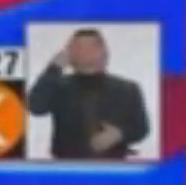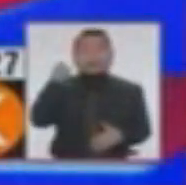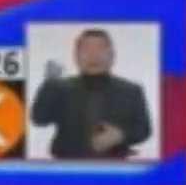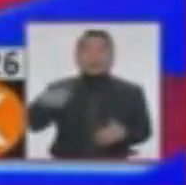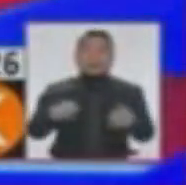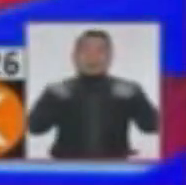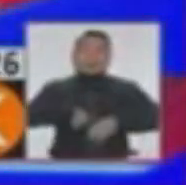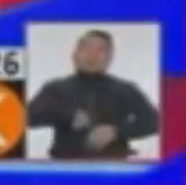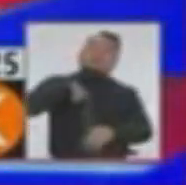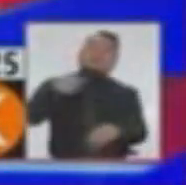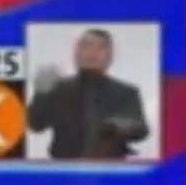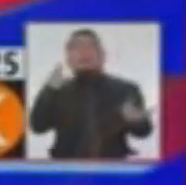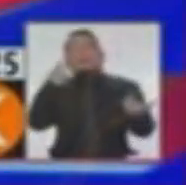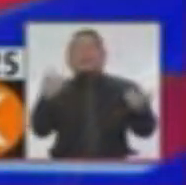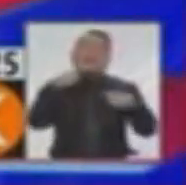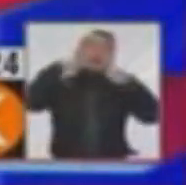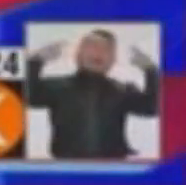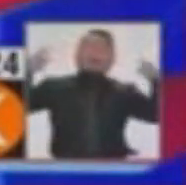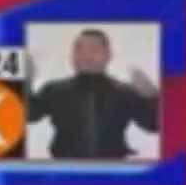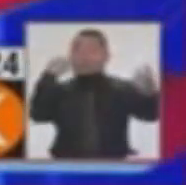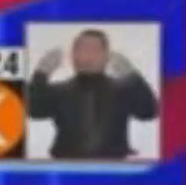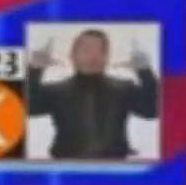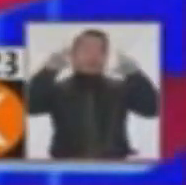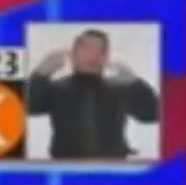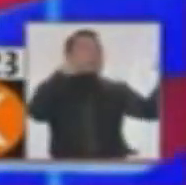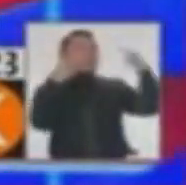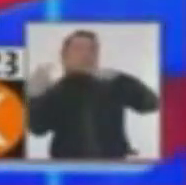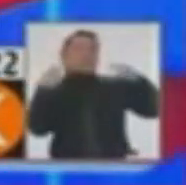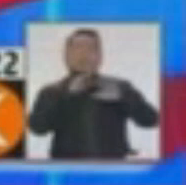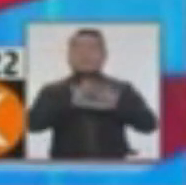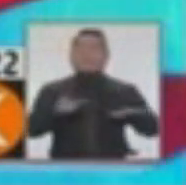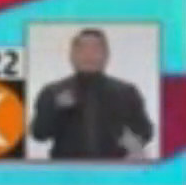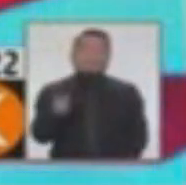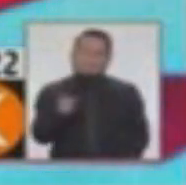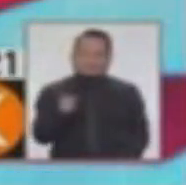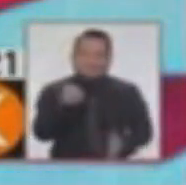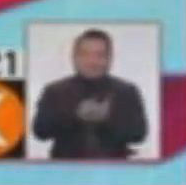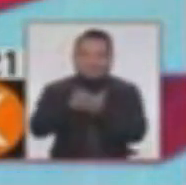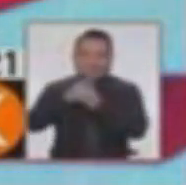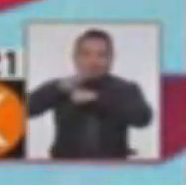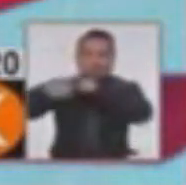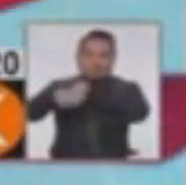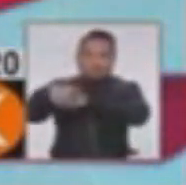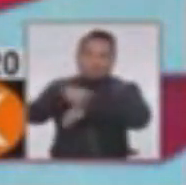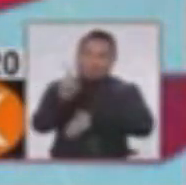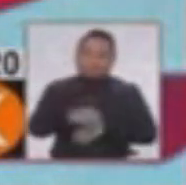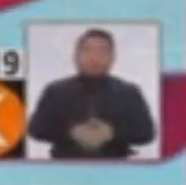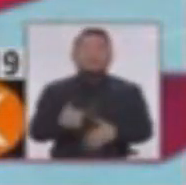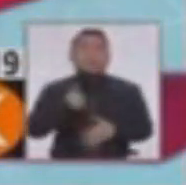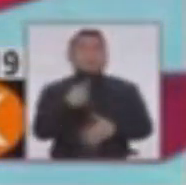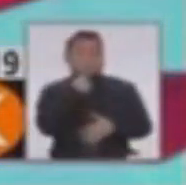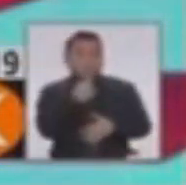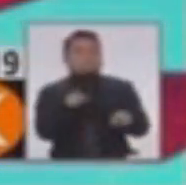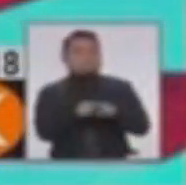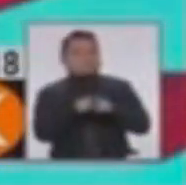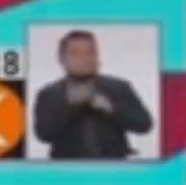que es bastante simple ahí, dijeron, vamos a atacar al nuevo, al que ha hecho, al que ha demostrado, y que realmente quiere el cambio. O